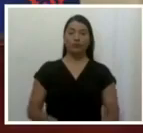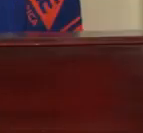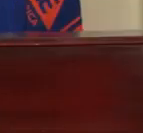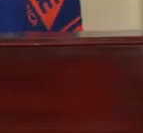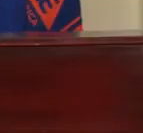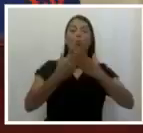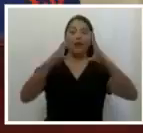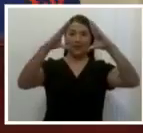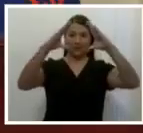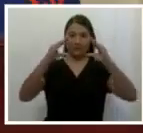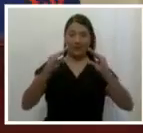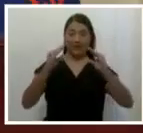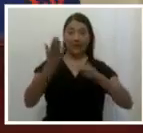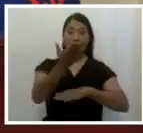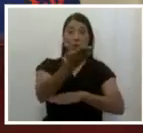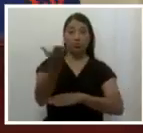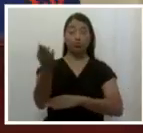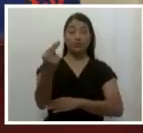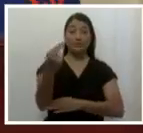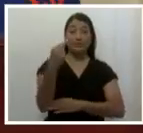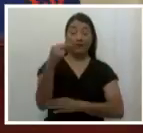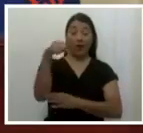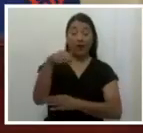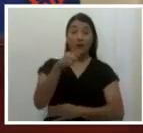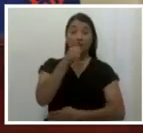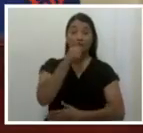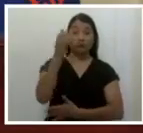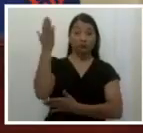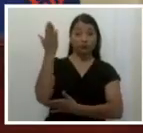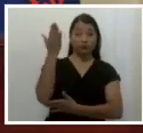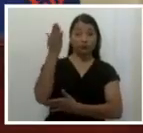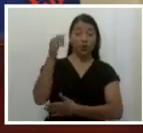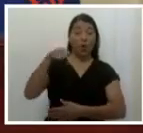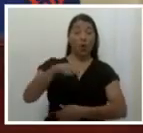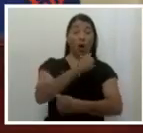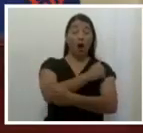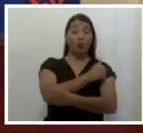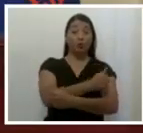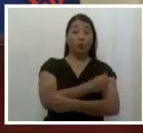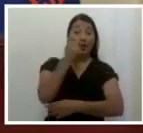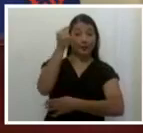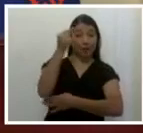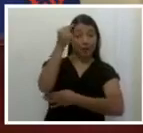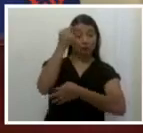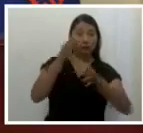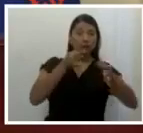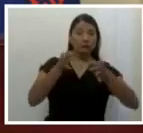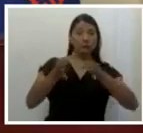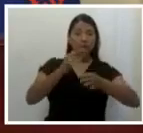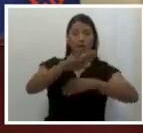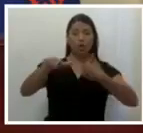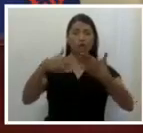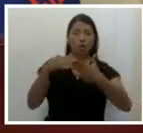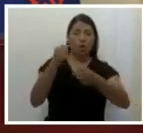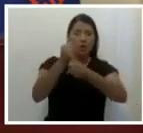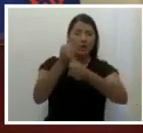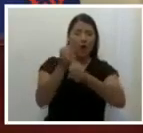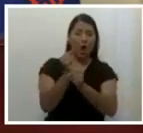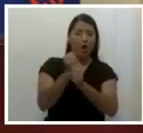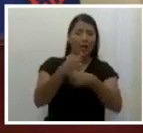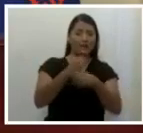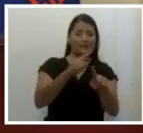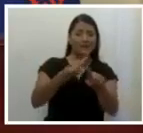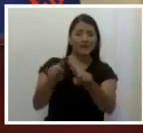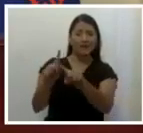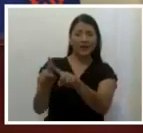Muy buenas tardes a quienes nos sintonizan en esta transmisión en donde las autoridades de gobierno detallan el trabajo interinstitucional